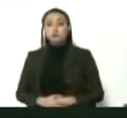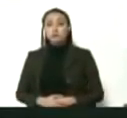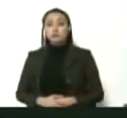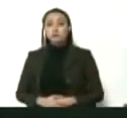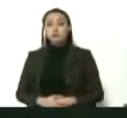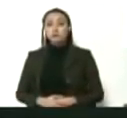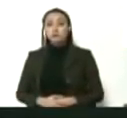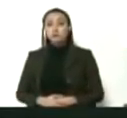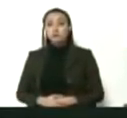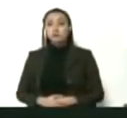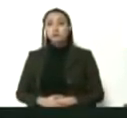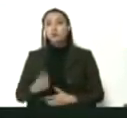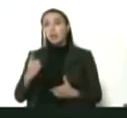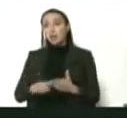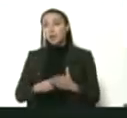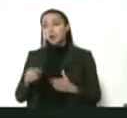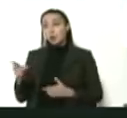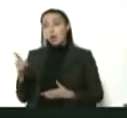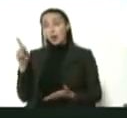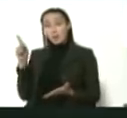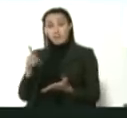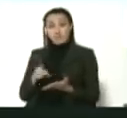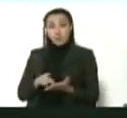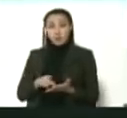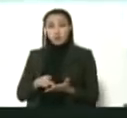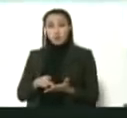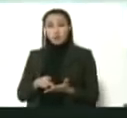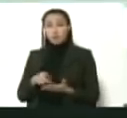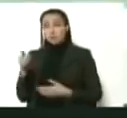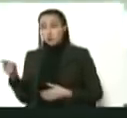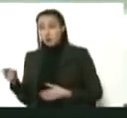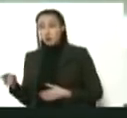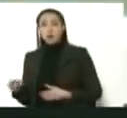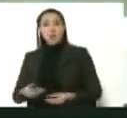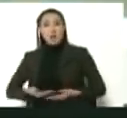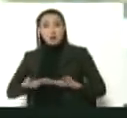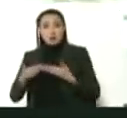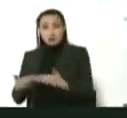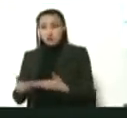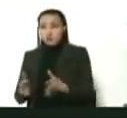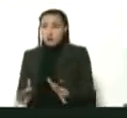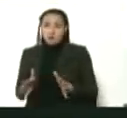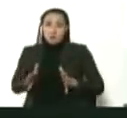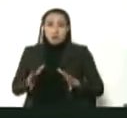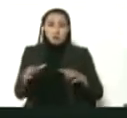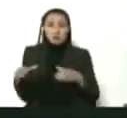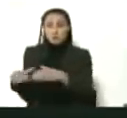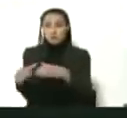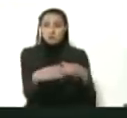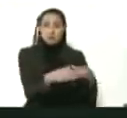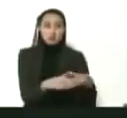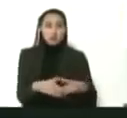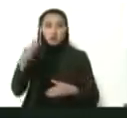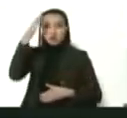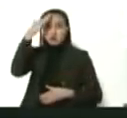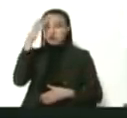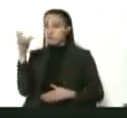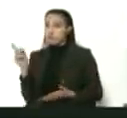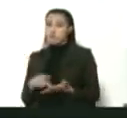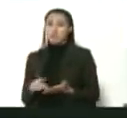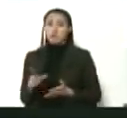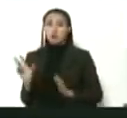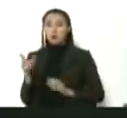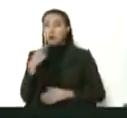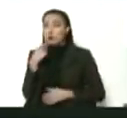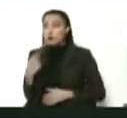Ah, no, pero entonces él participa cuando está súper garantizado que ellos van a ganar. ¿Ah? Si no, no participa. Lo